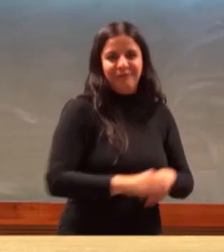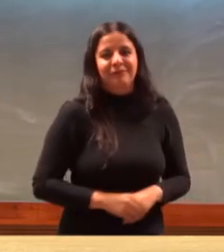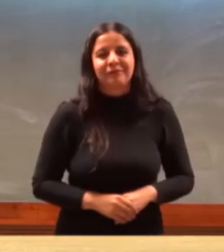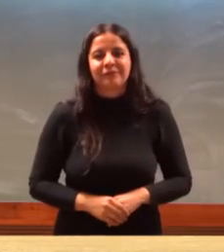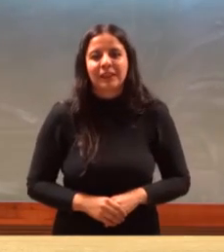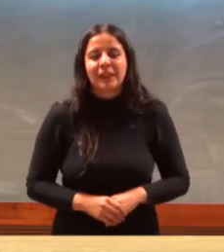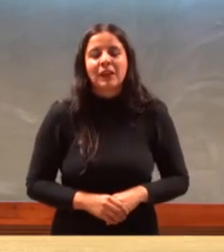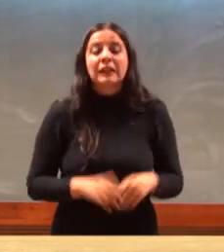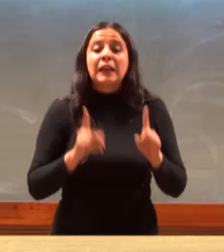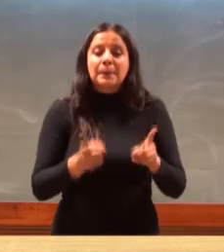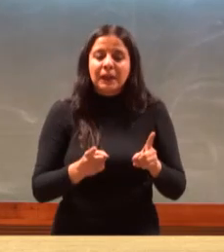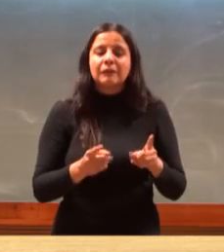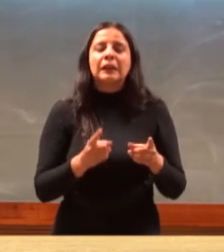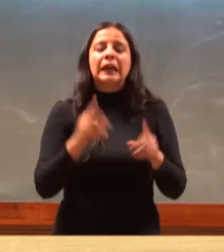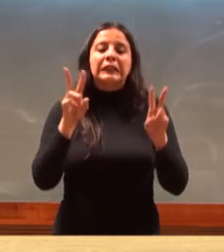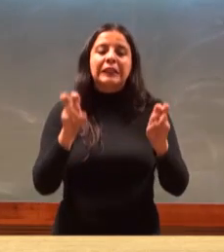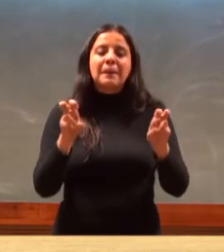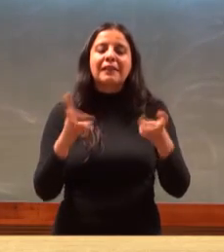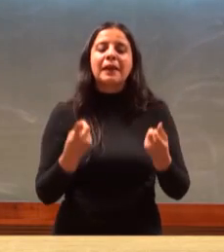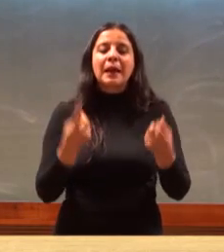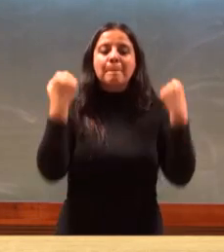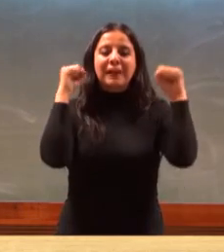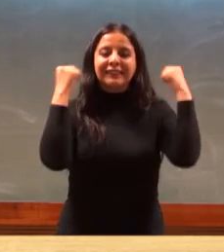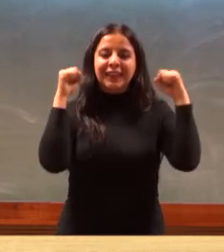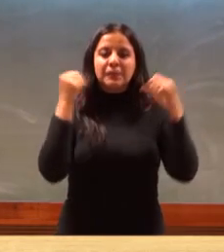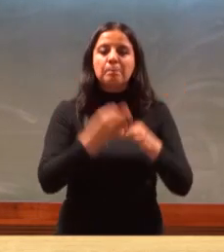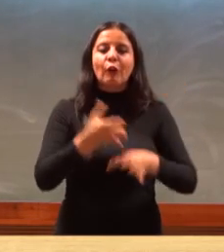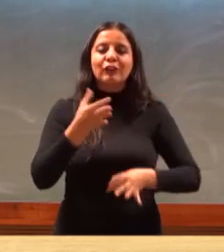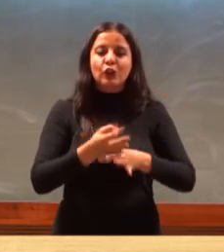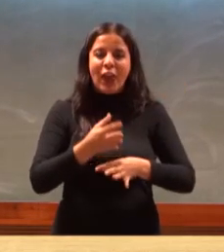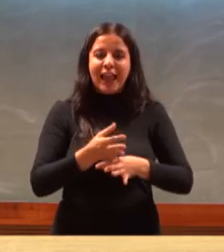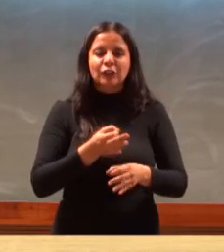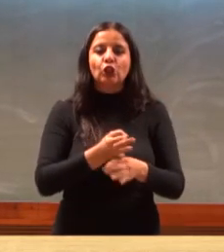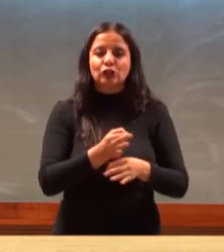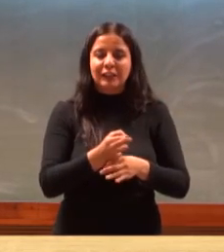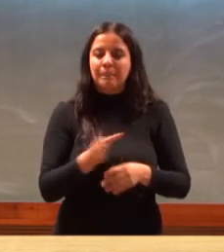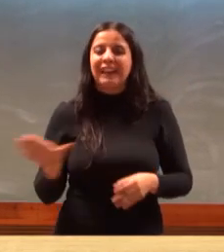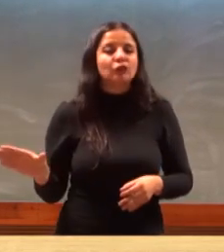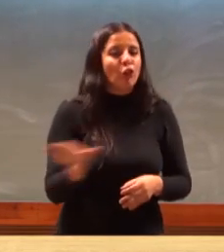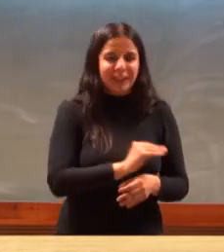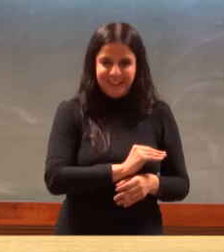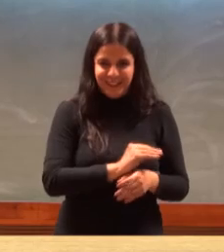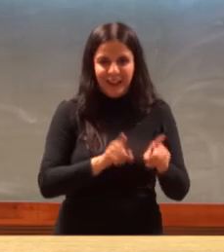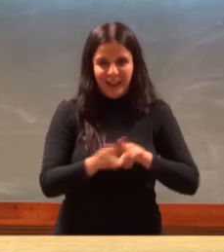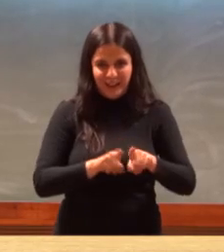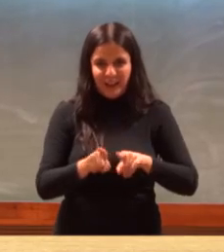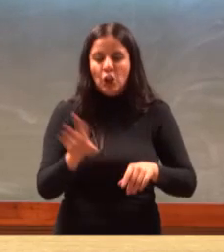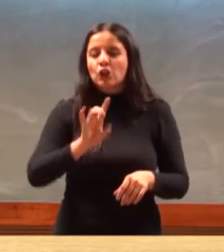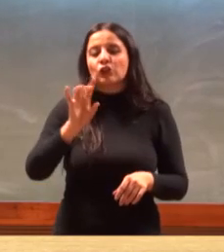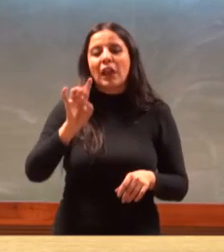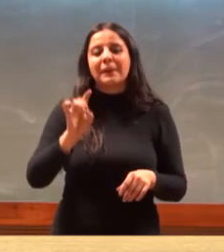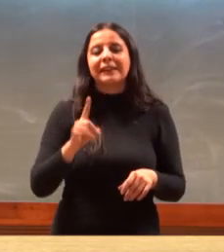de un trayecto de práctica profesional docente para las carreras de profesorado que atraviese toda la formación Y no y no que sea una práctica final